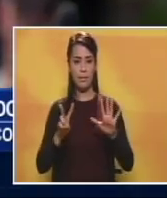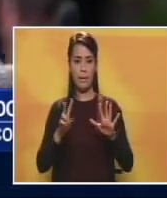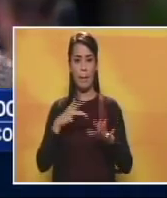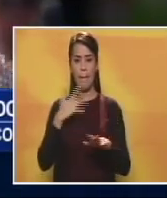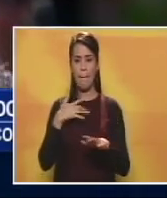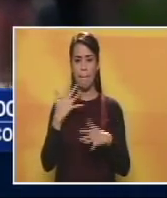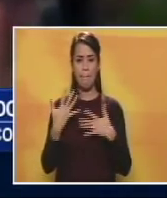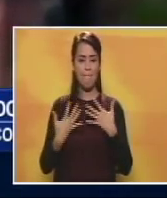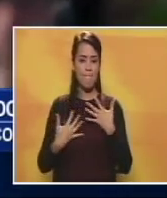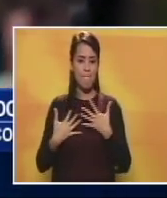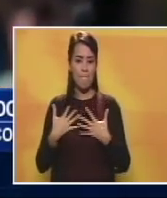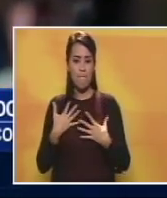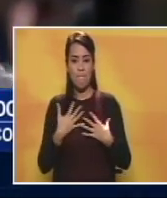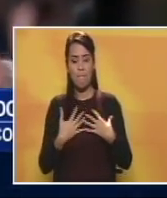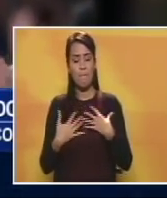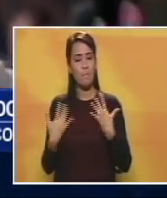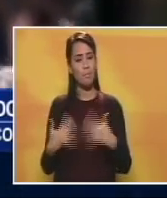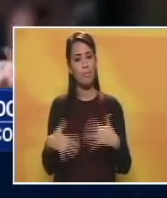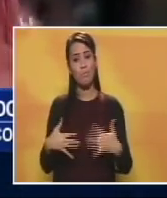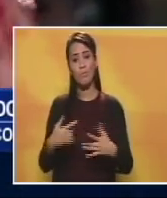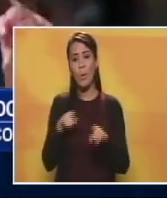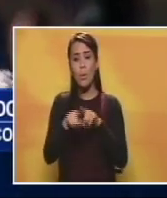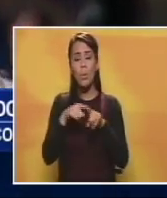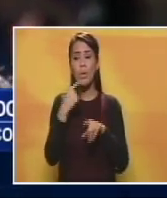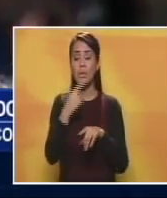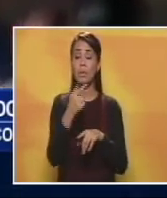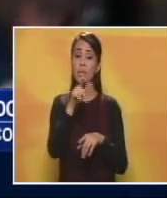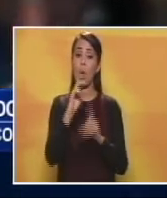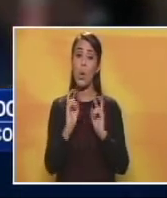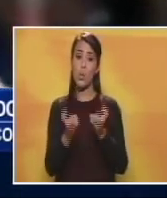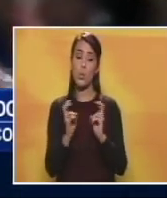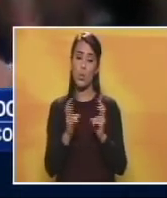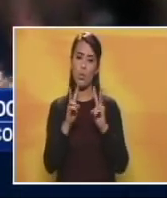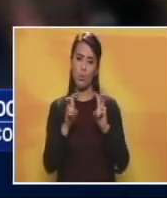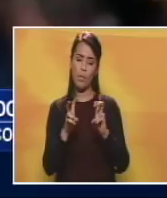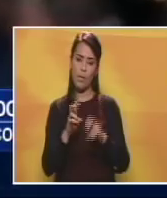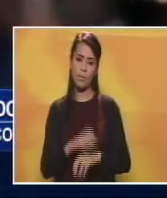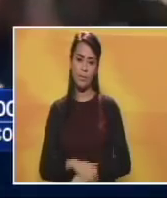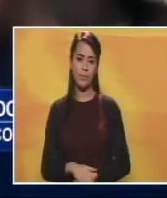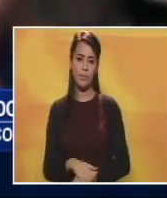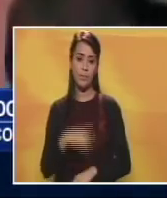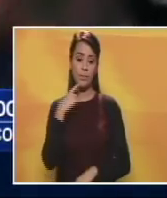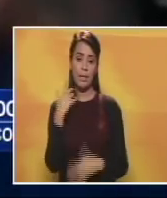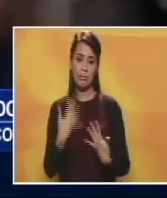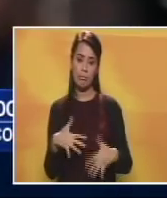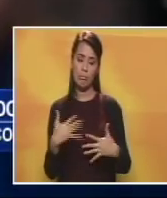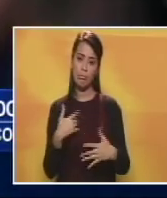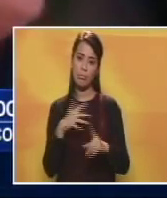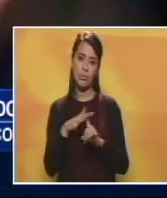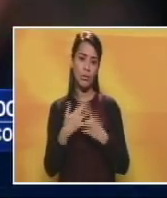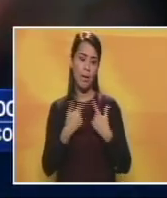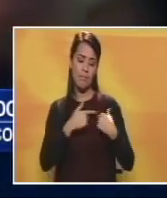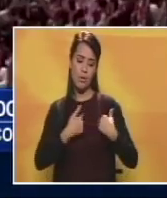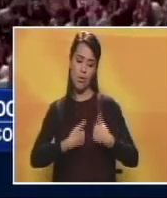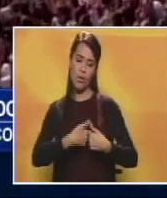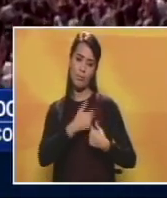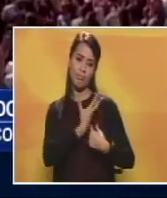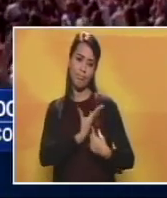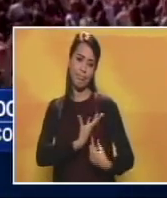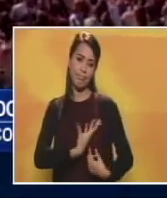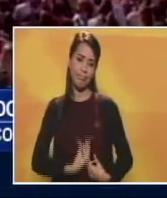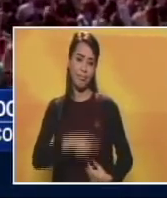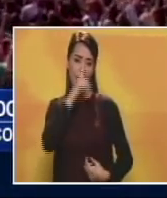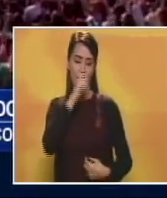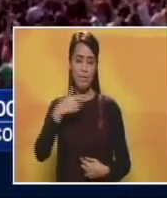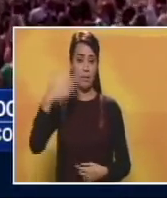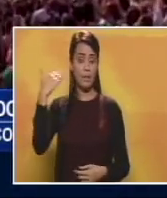sintió conmocionada por la decepcionante crítica que recibió su nueva música. Tuve episodios de depresión situacional y mi corazón se rompió durante el año